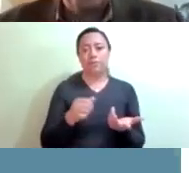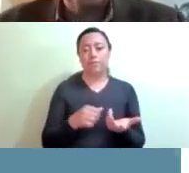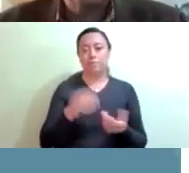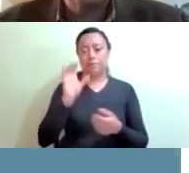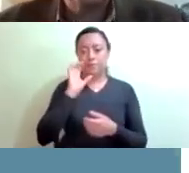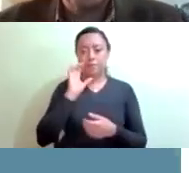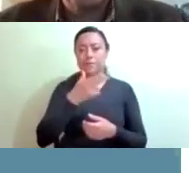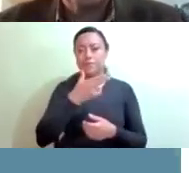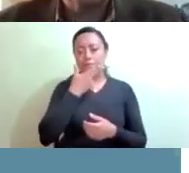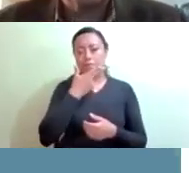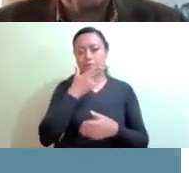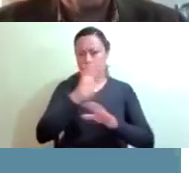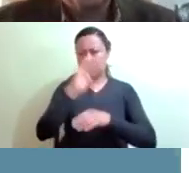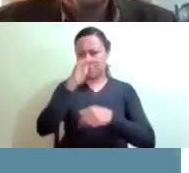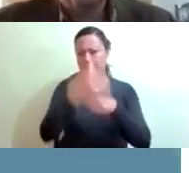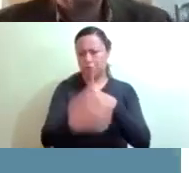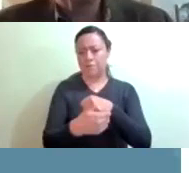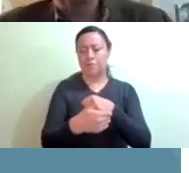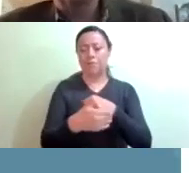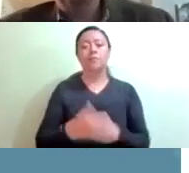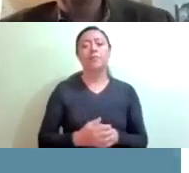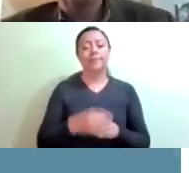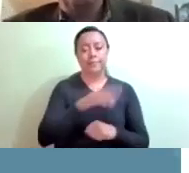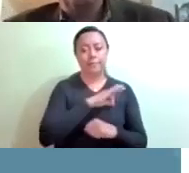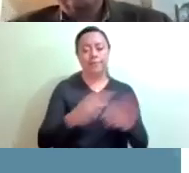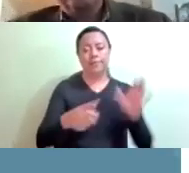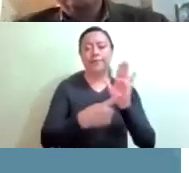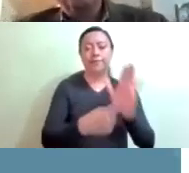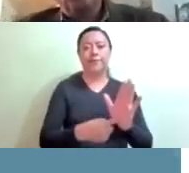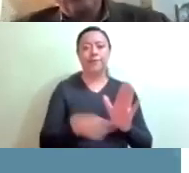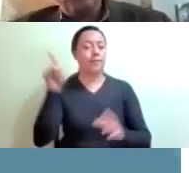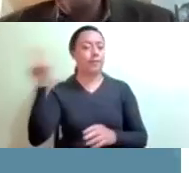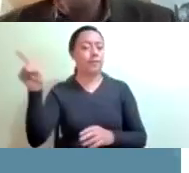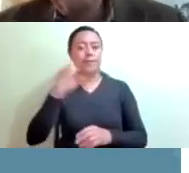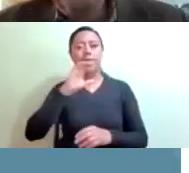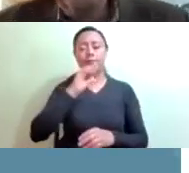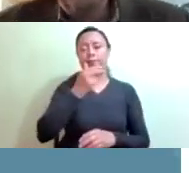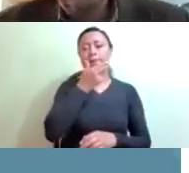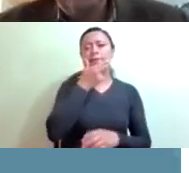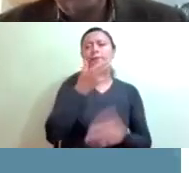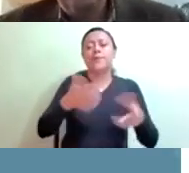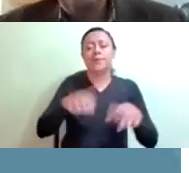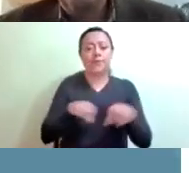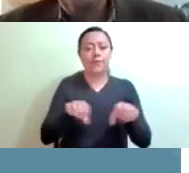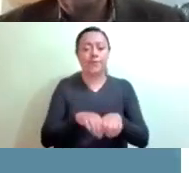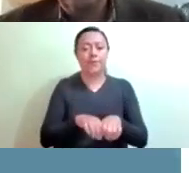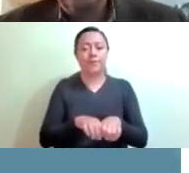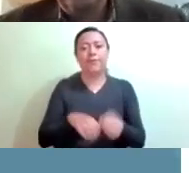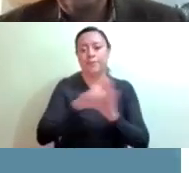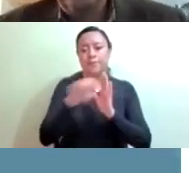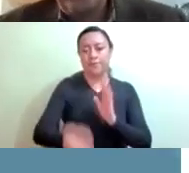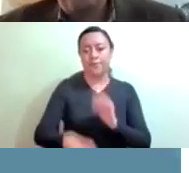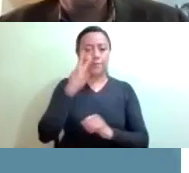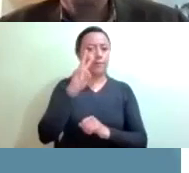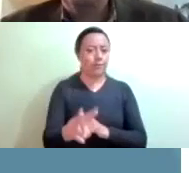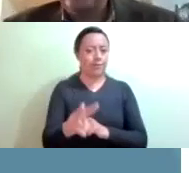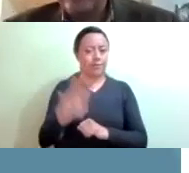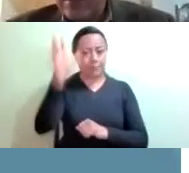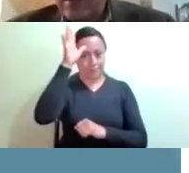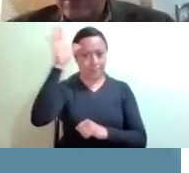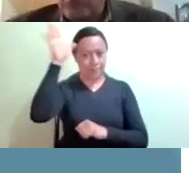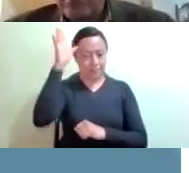mostrar algunas de las cosas que pasaron en Chihuahua. En Chihuahua vimos en Cuauhtémoc